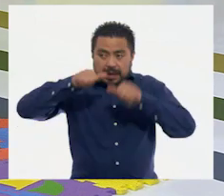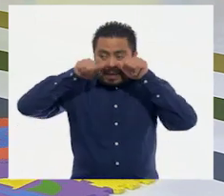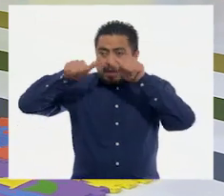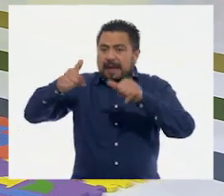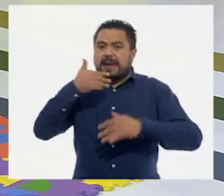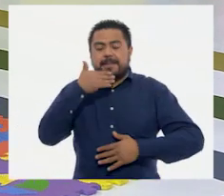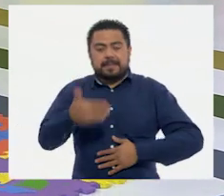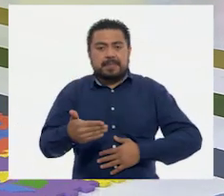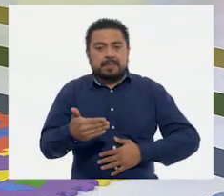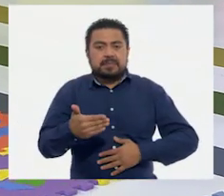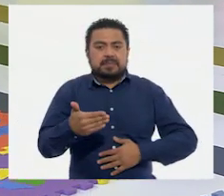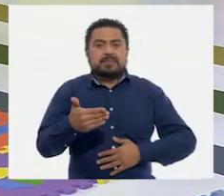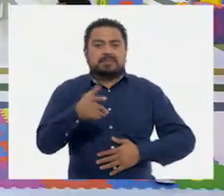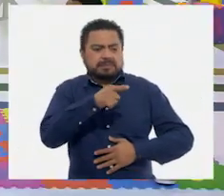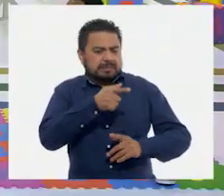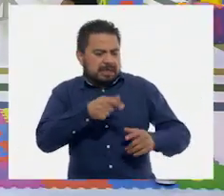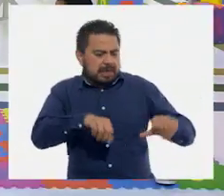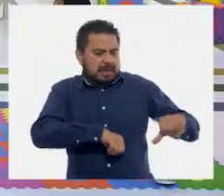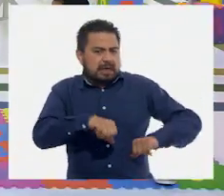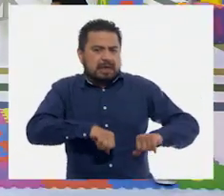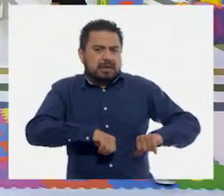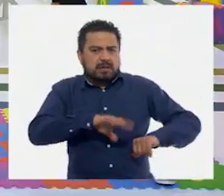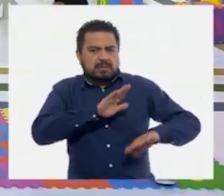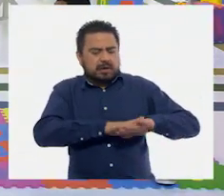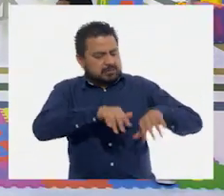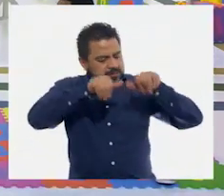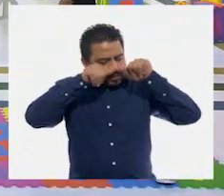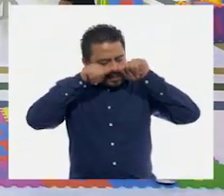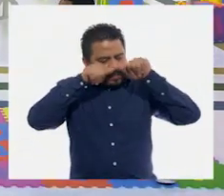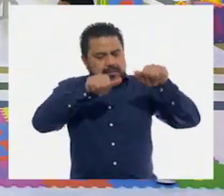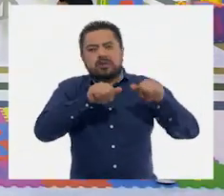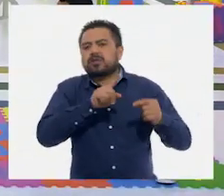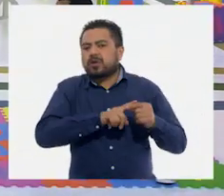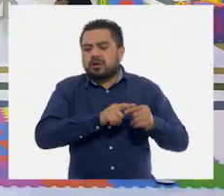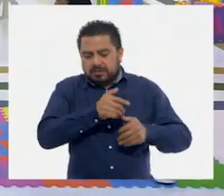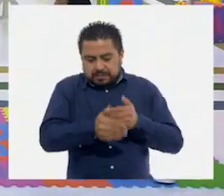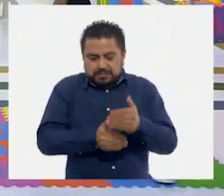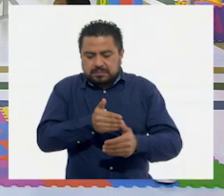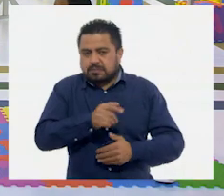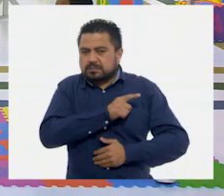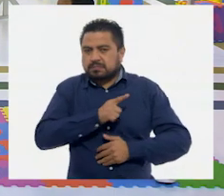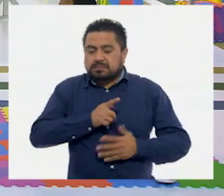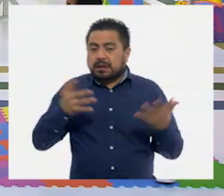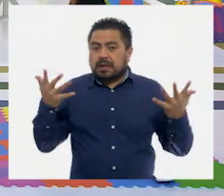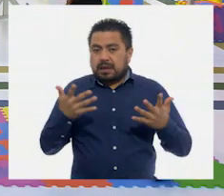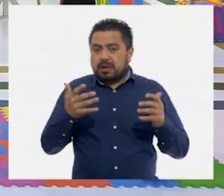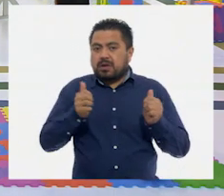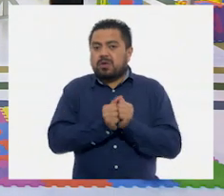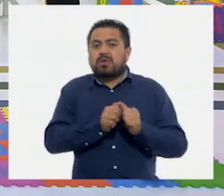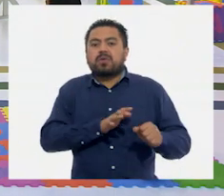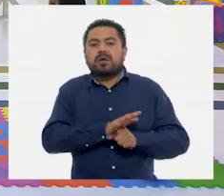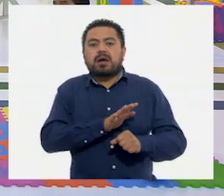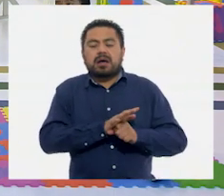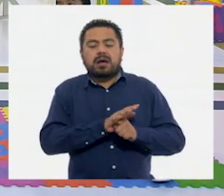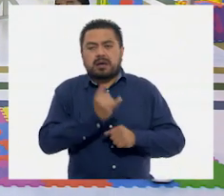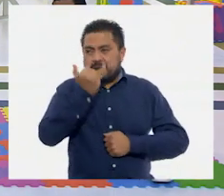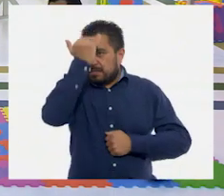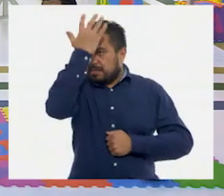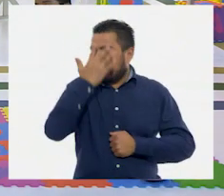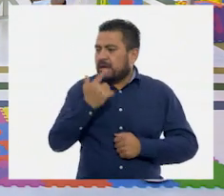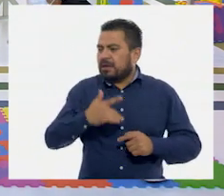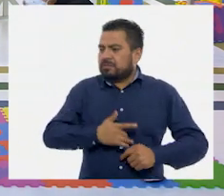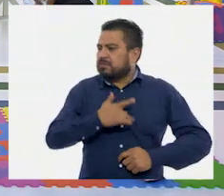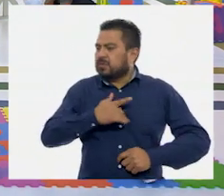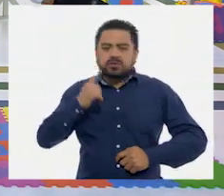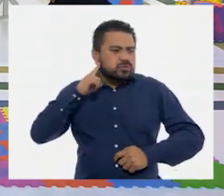atención. Sí, es una dinámica de concentración en donde la secuencia la tenemos que seguir justamente con las imágenes y con los